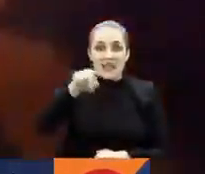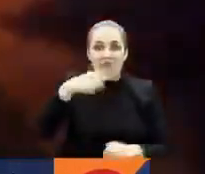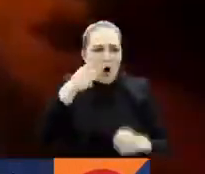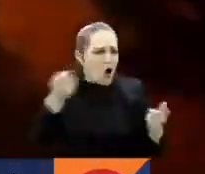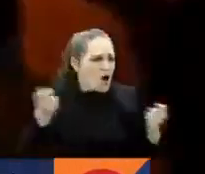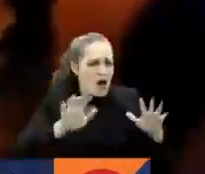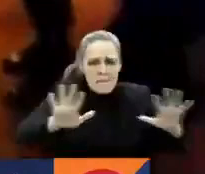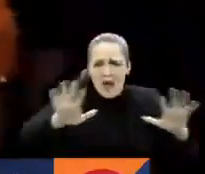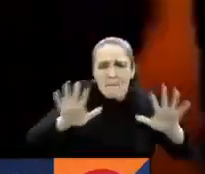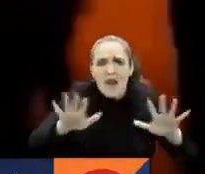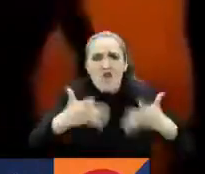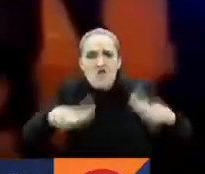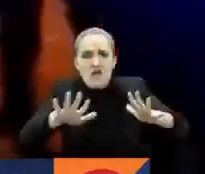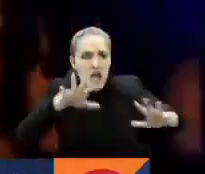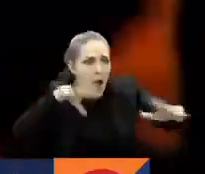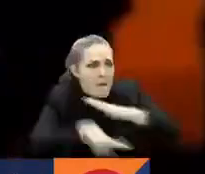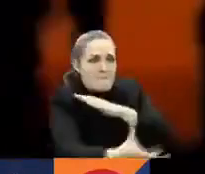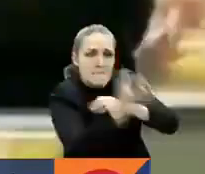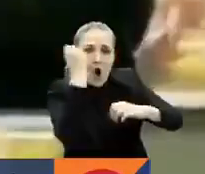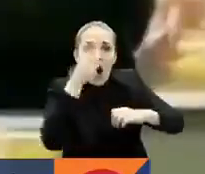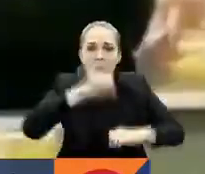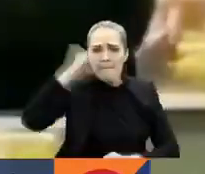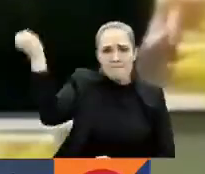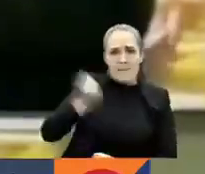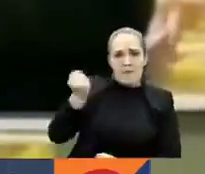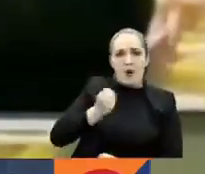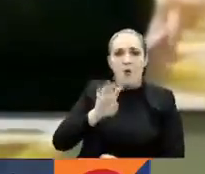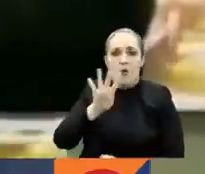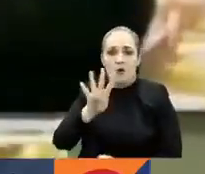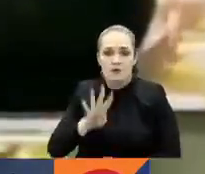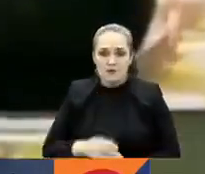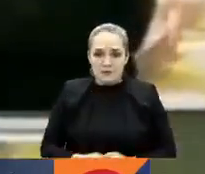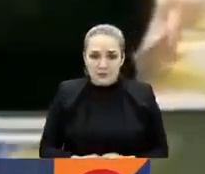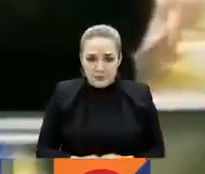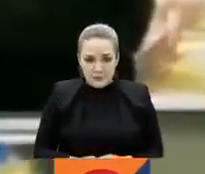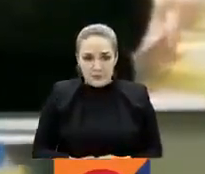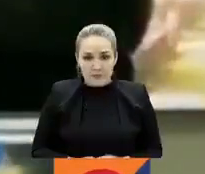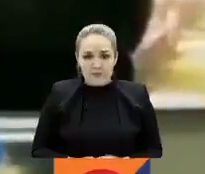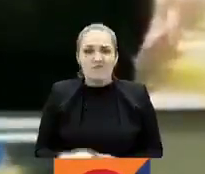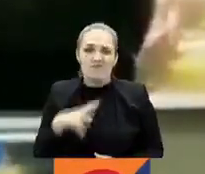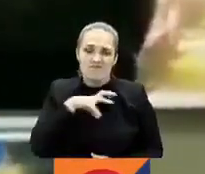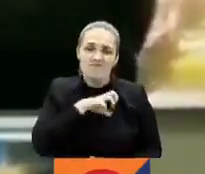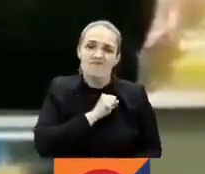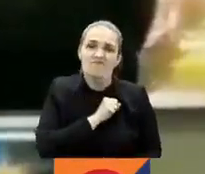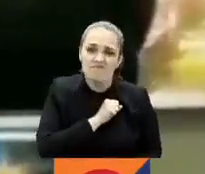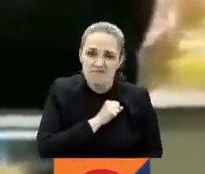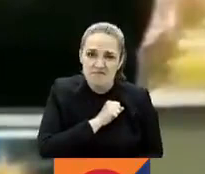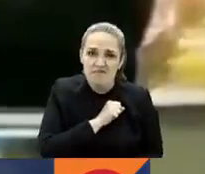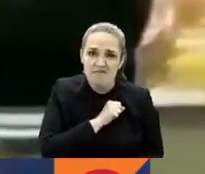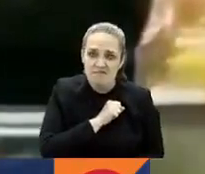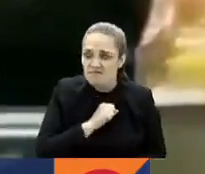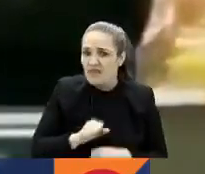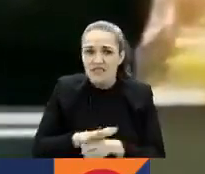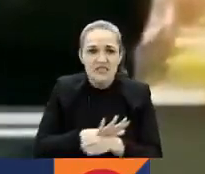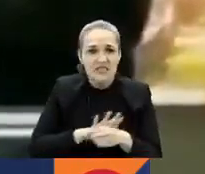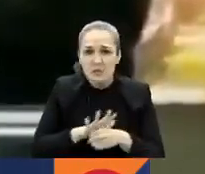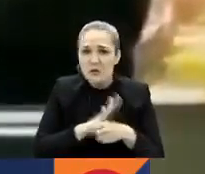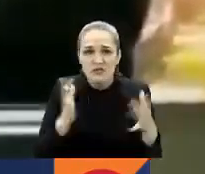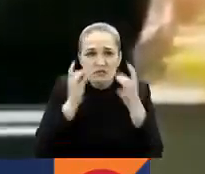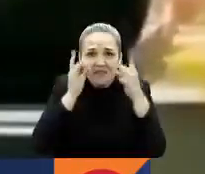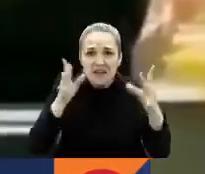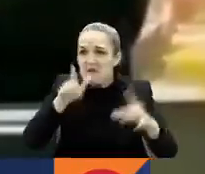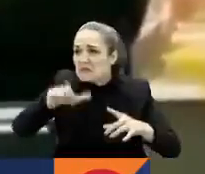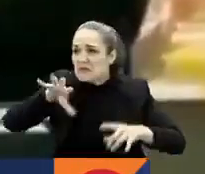evitar el saqueo de un establecimiento comercial. Y hoy lamentamos no solo muchos hechos de saqueo,